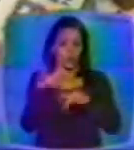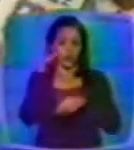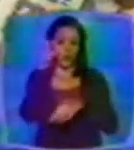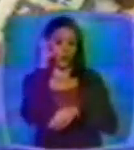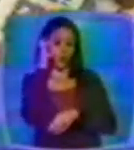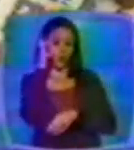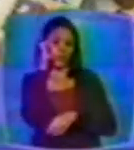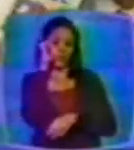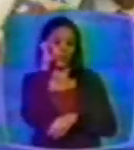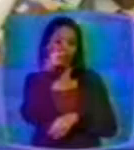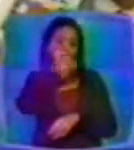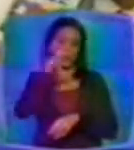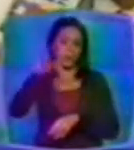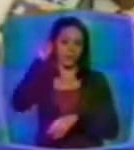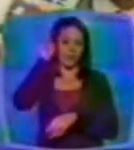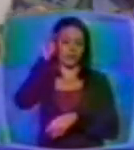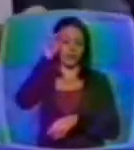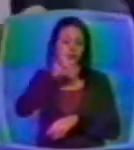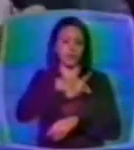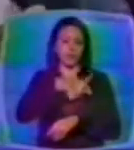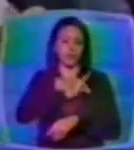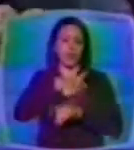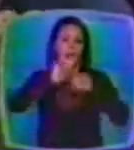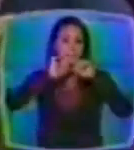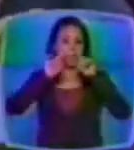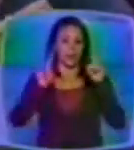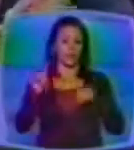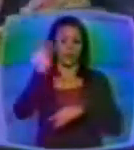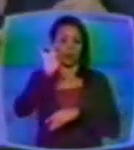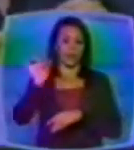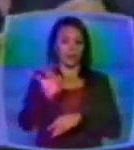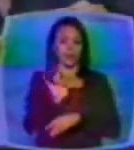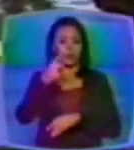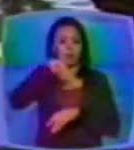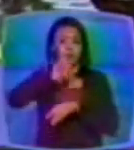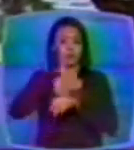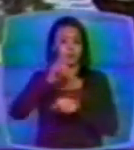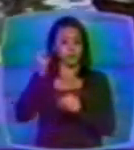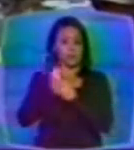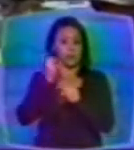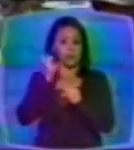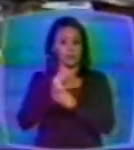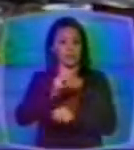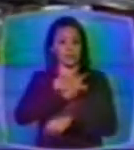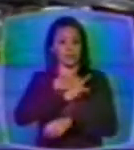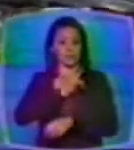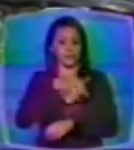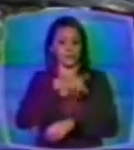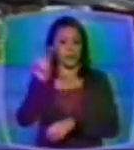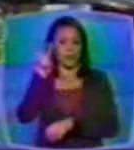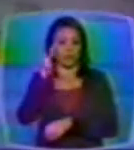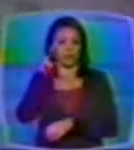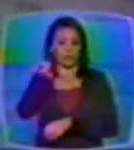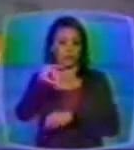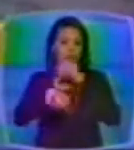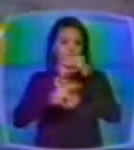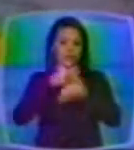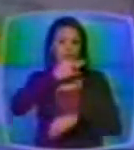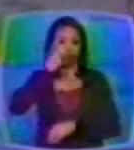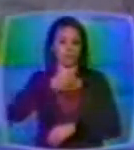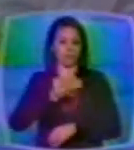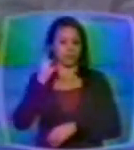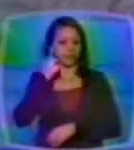al sector gremial, oiga al sector universitario. Por su parte, la Federación Unitaria de Trabajadores Universitarios de Venezuela